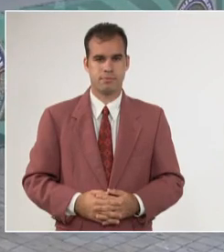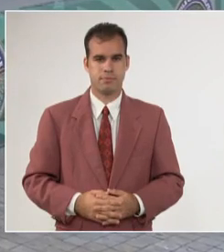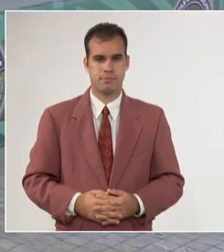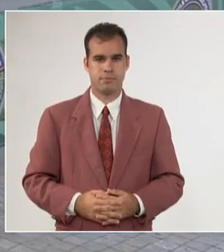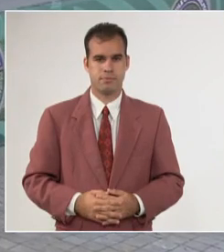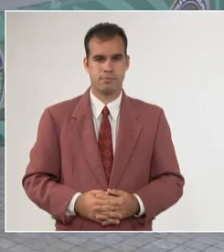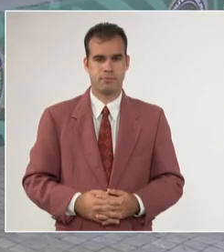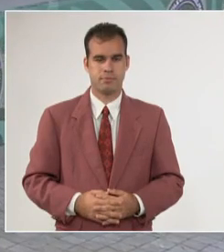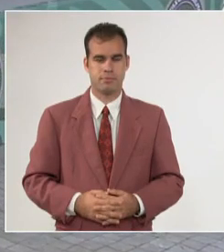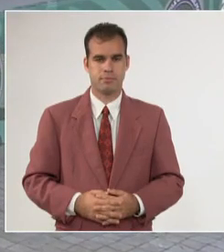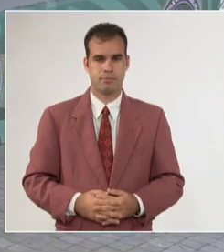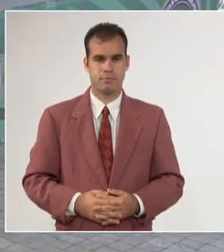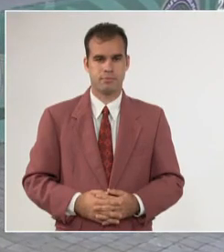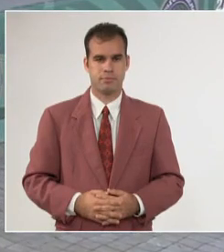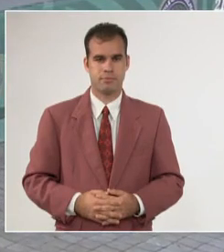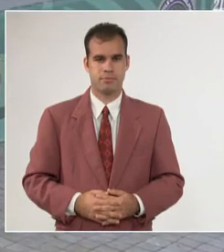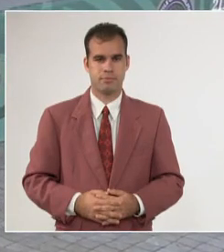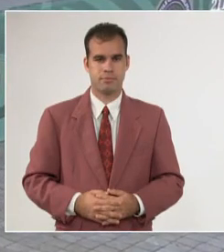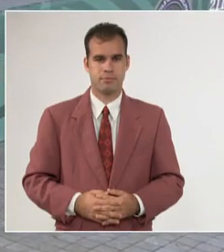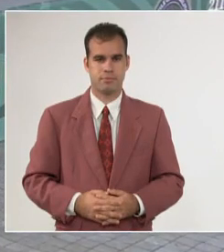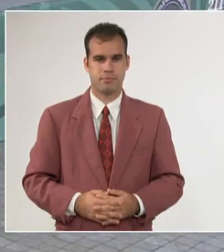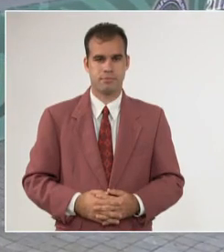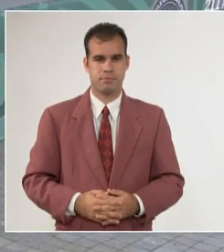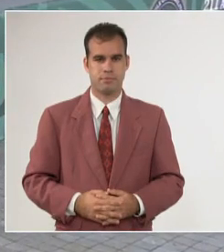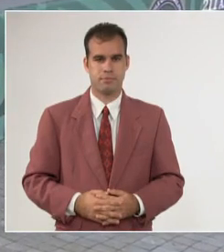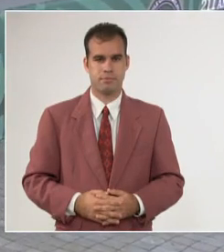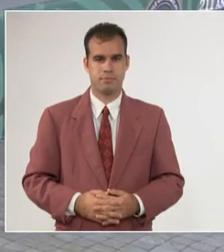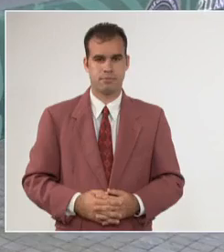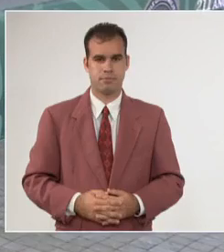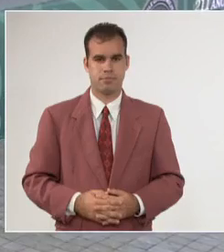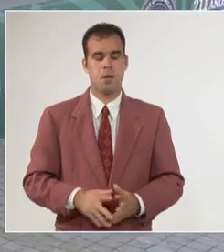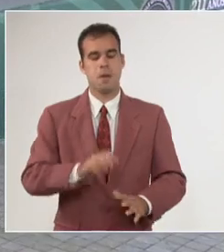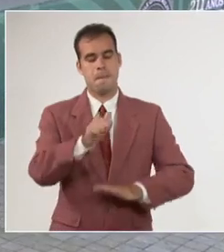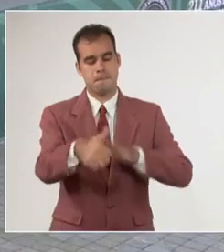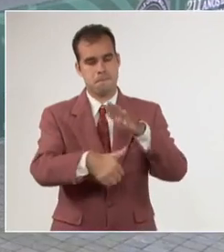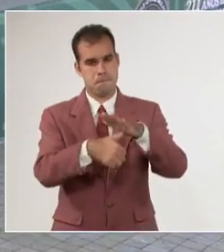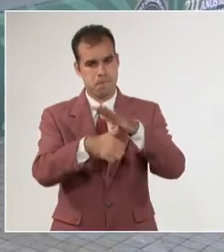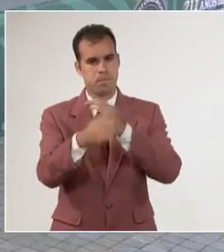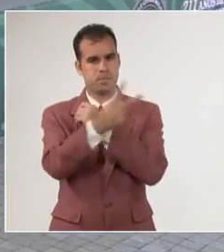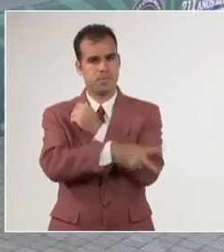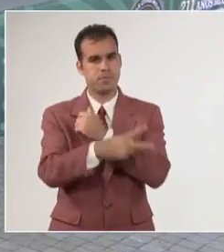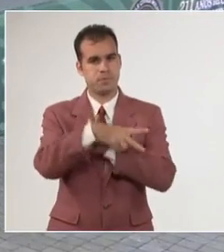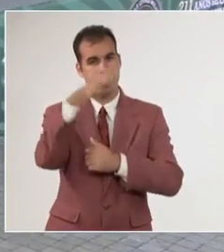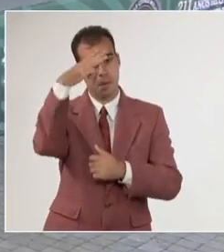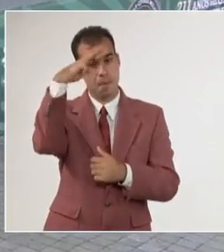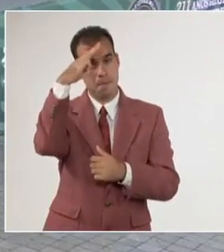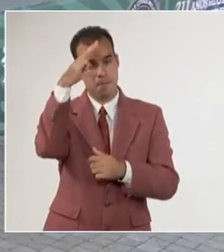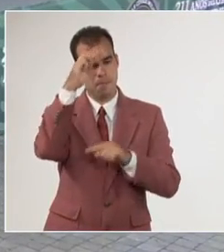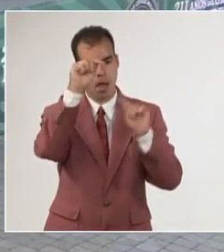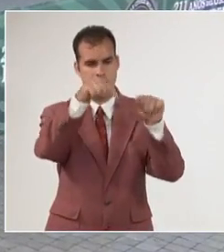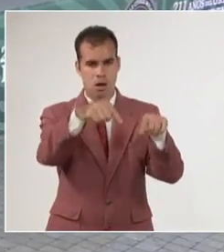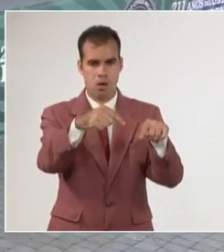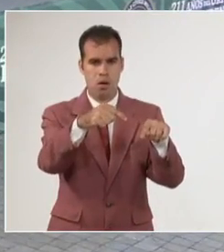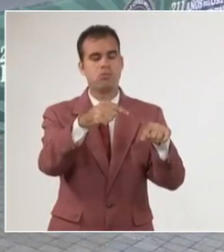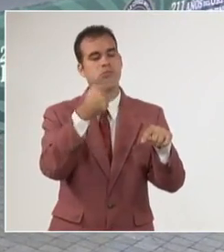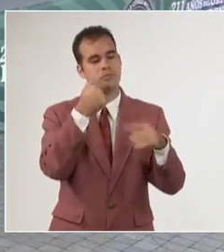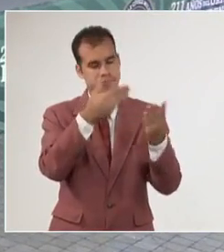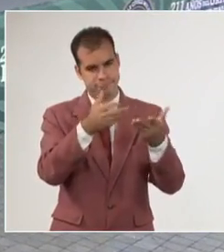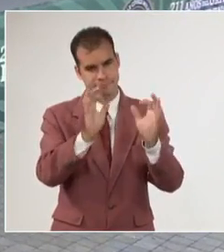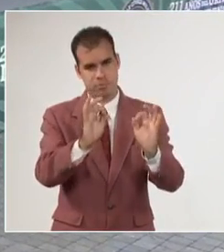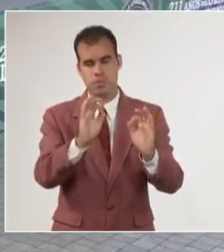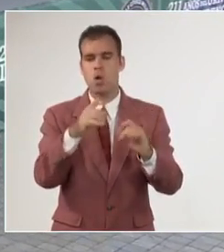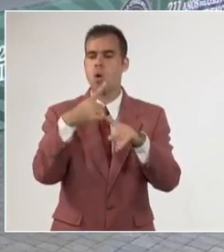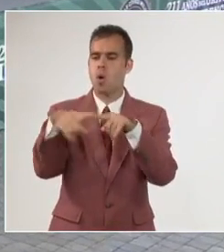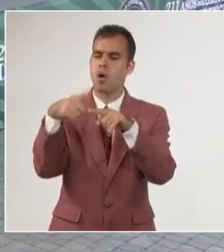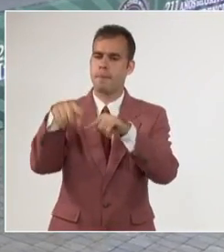Estimado y querido Andrés Manuel López Obrador, presidente de los Estados Unidos mexicanos, distinguidas